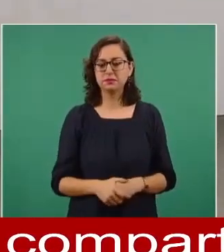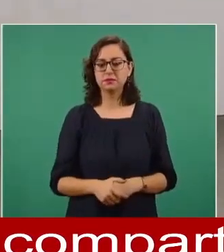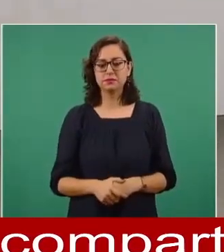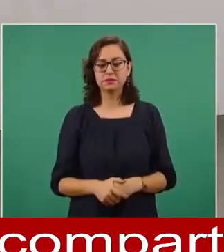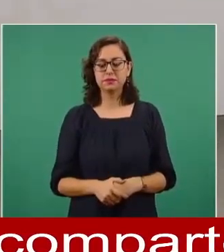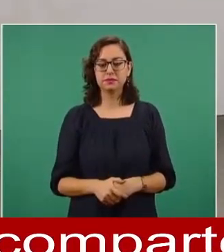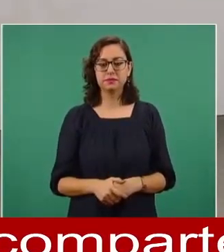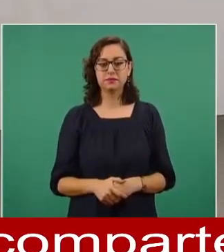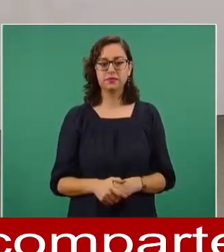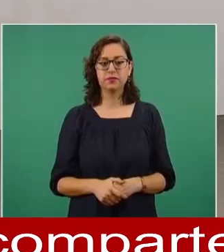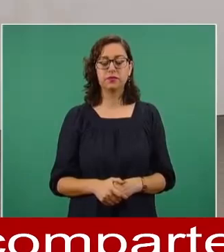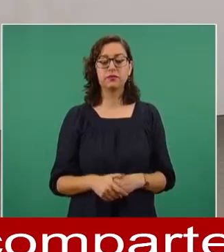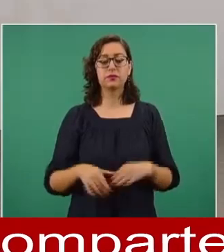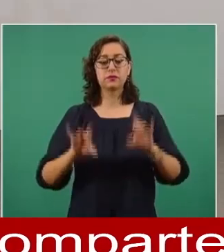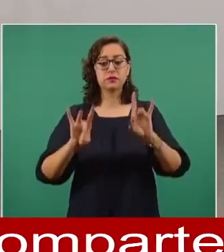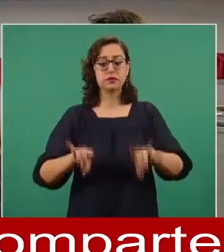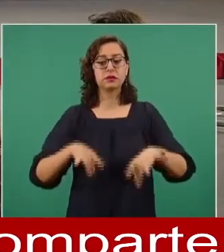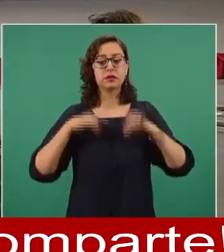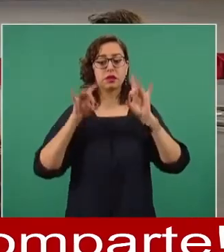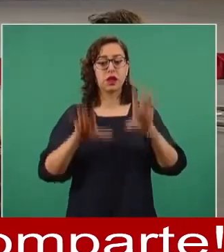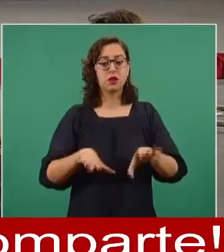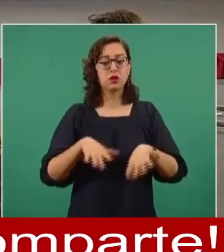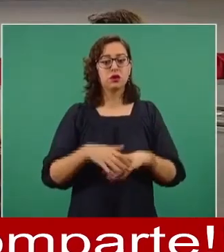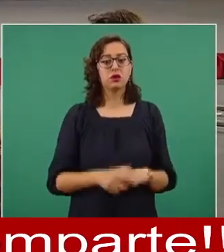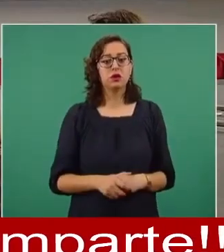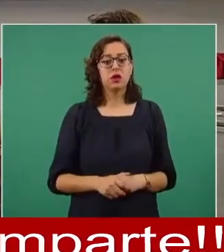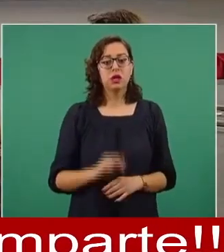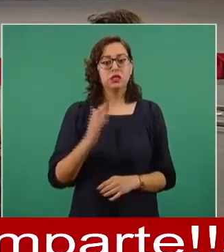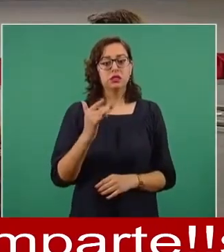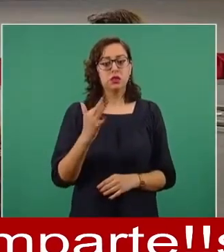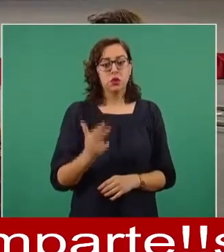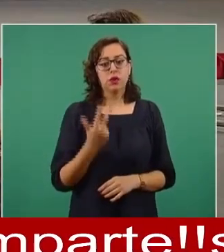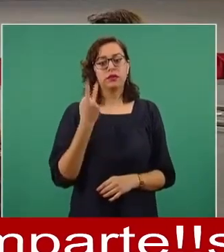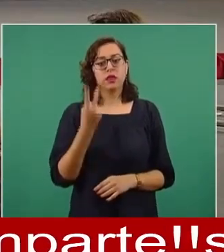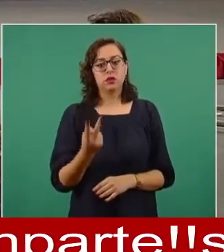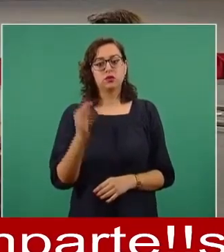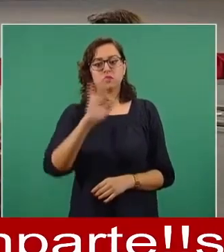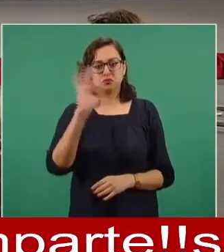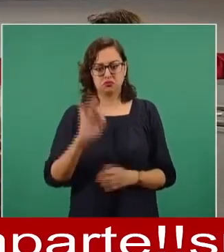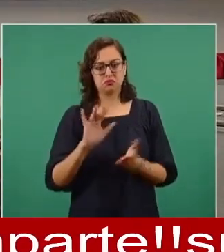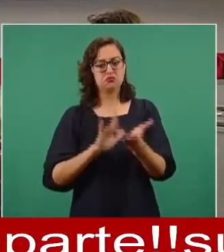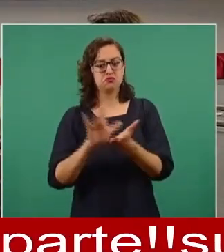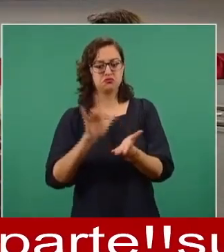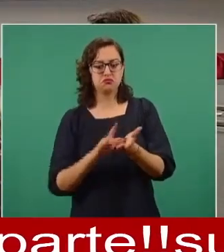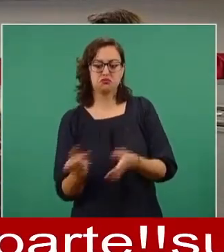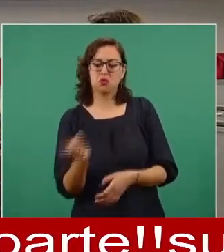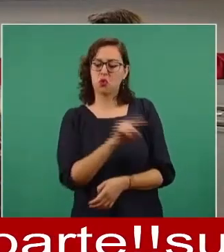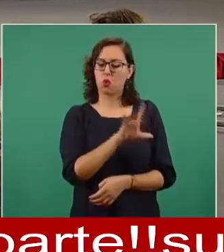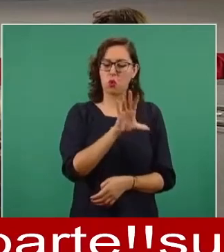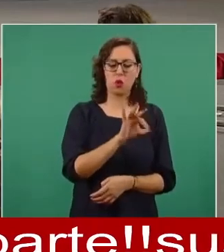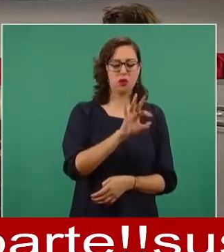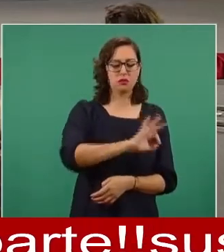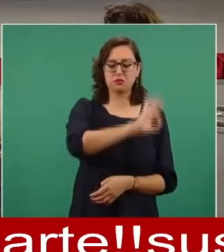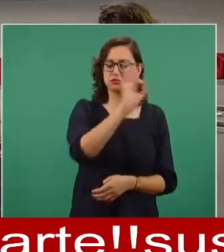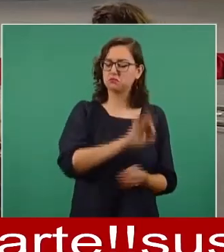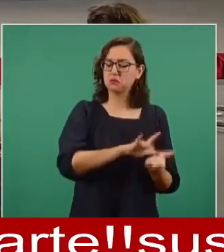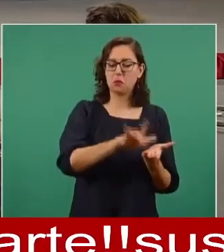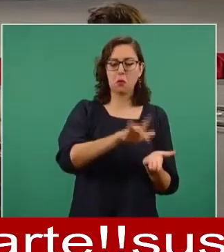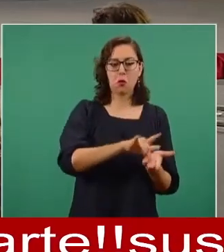Australia. 52 de aprobación. 40 de desaprobación.